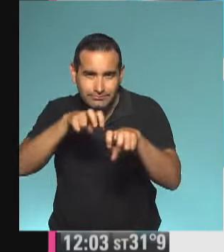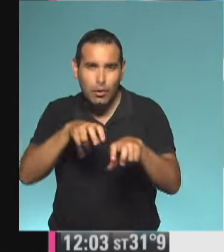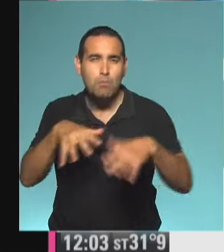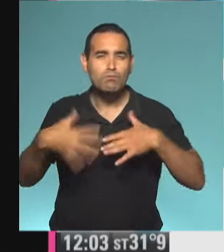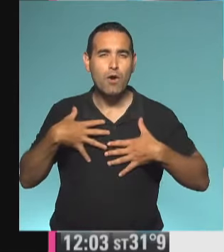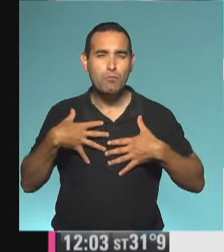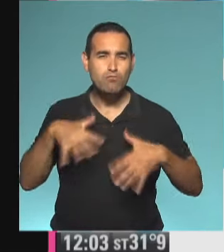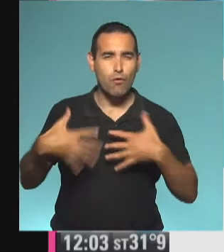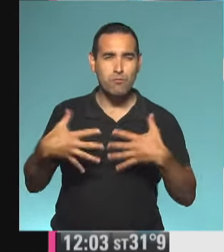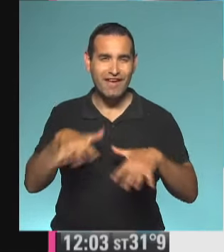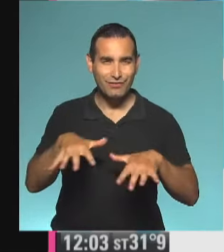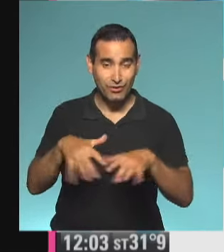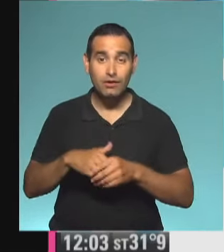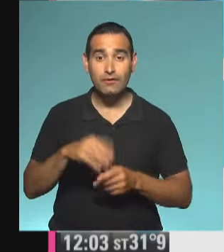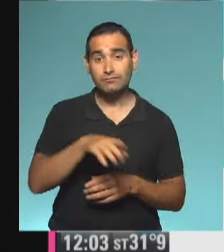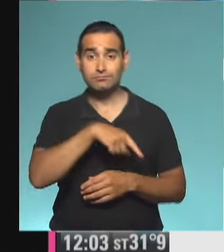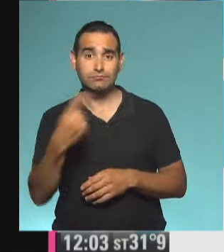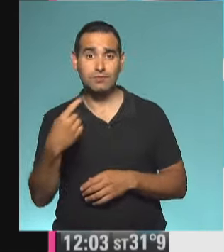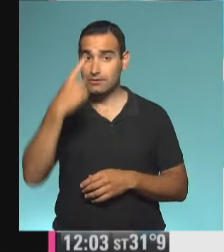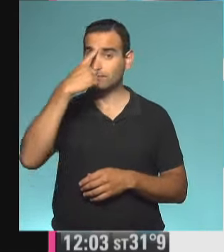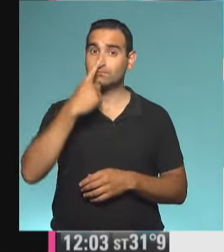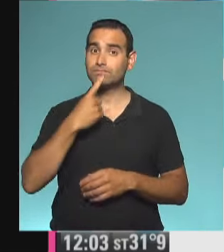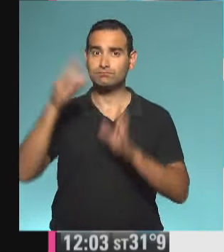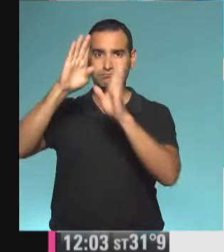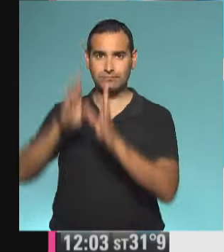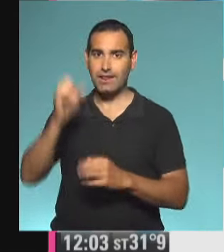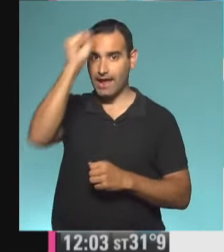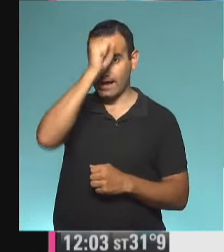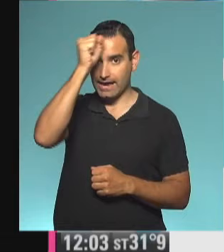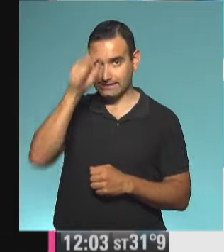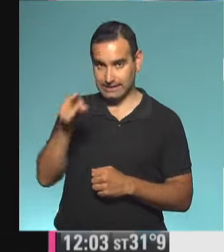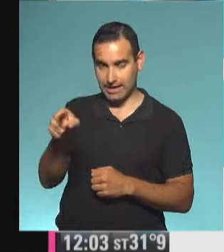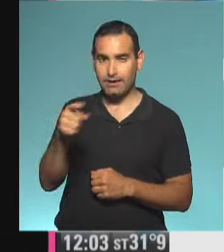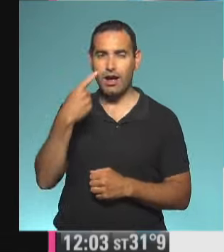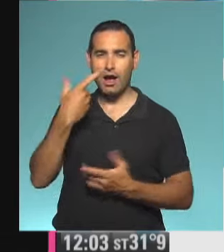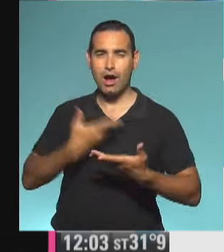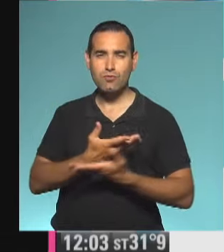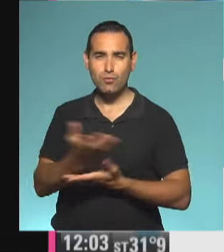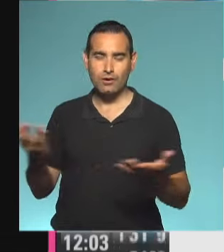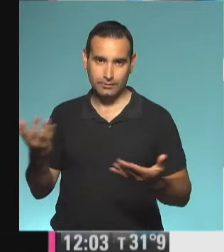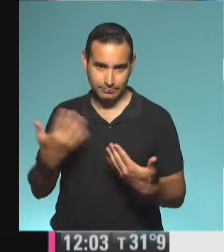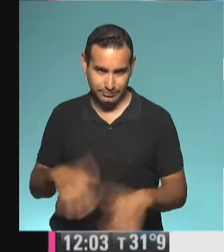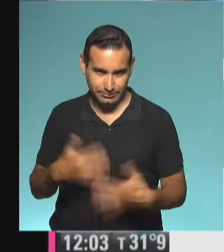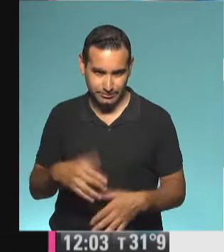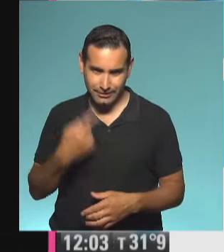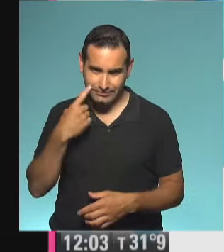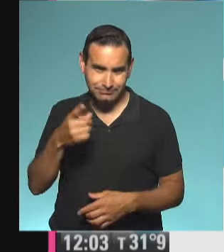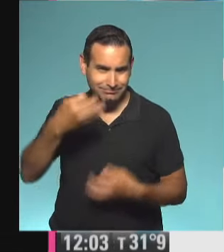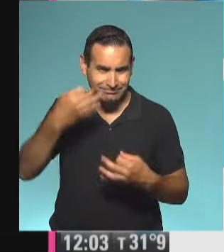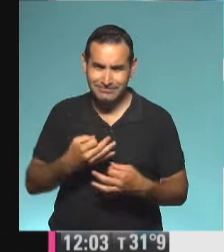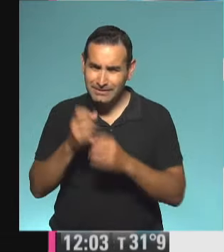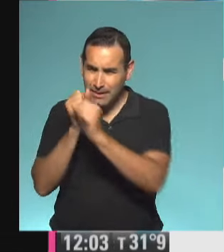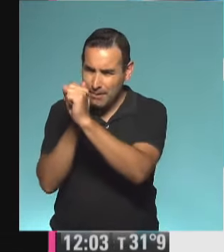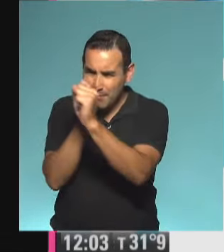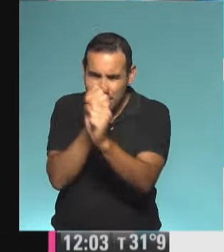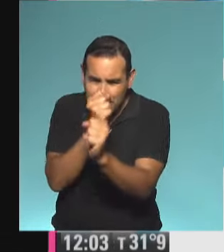animales. Y a la derecha tenemos una escultura griega, ¿sí? Que muestra, es increíble esta escultura, es muy